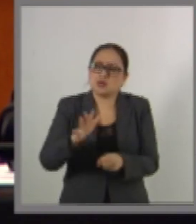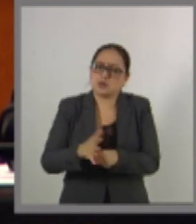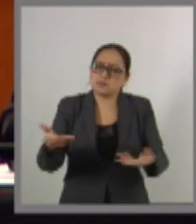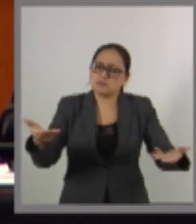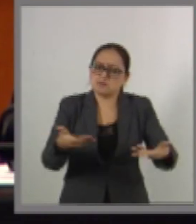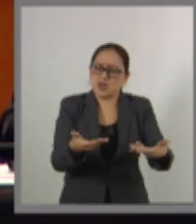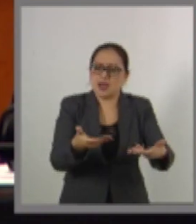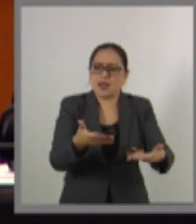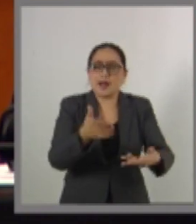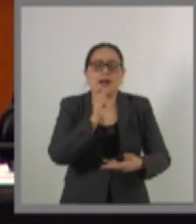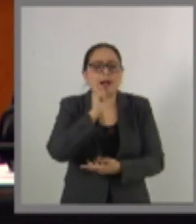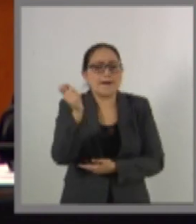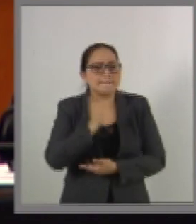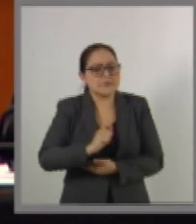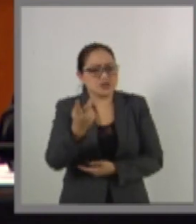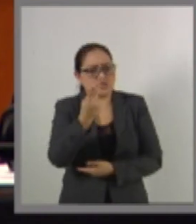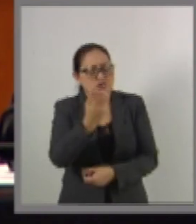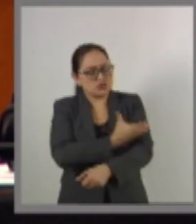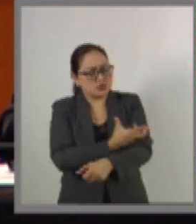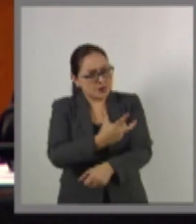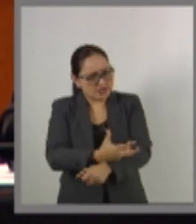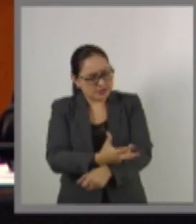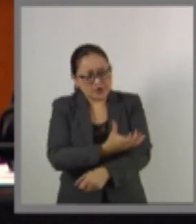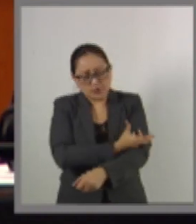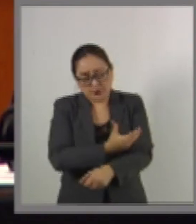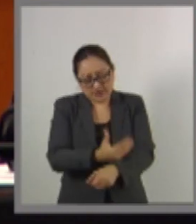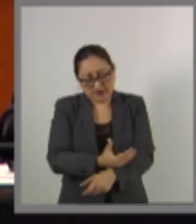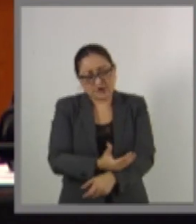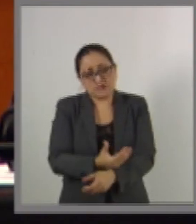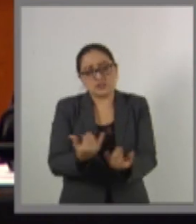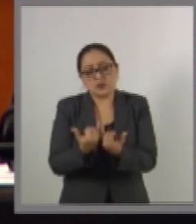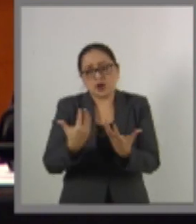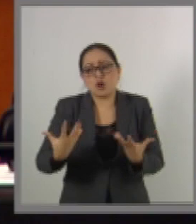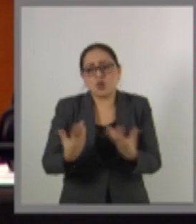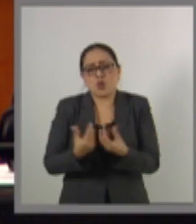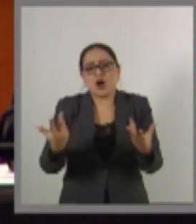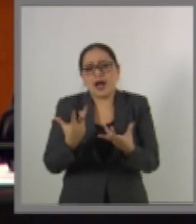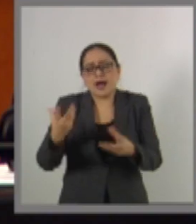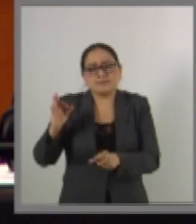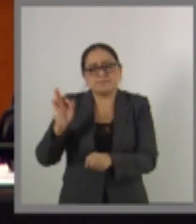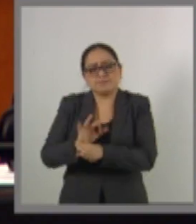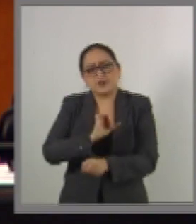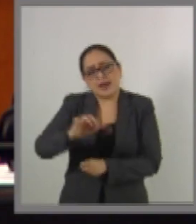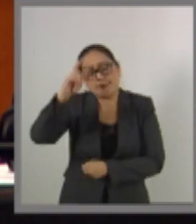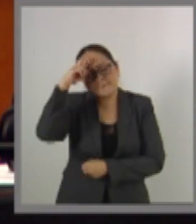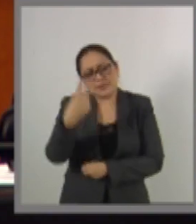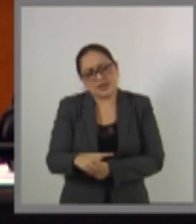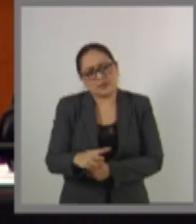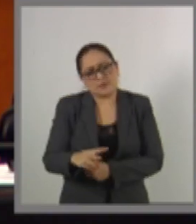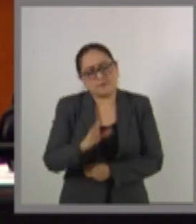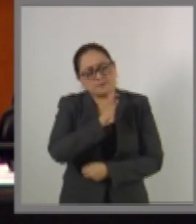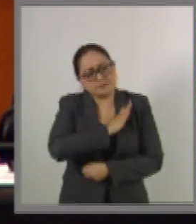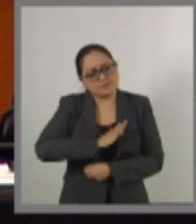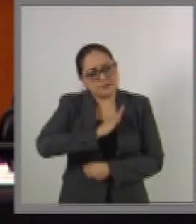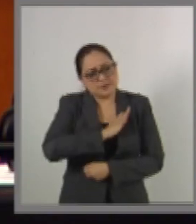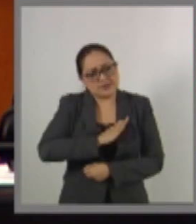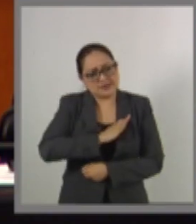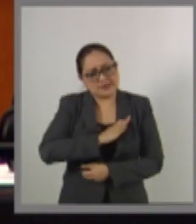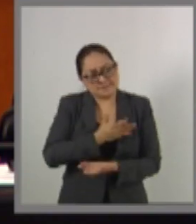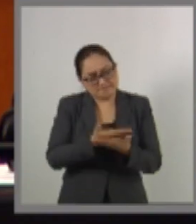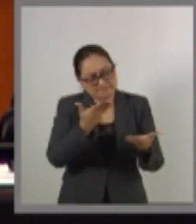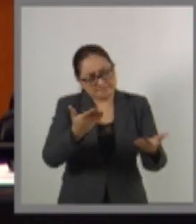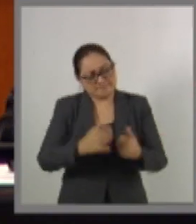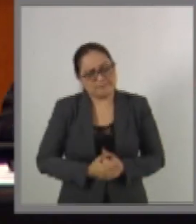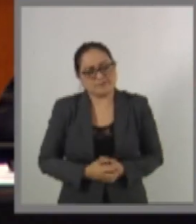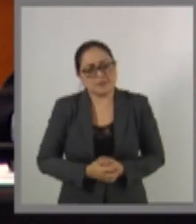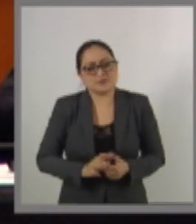como amigos, como compañeros y que sigamos construyendo a favor de México. Enhorabuena y muchas